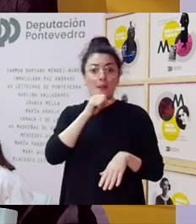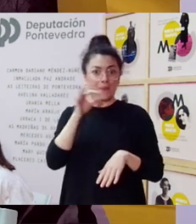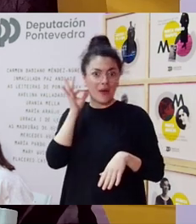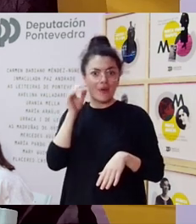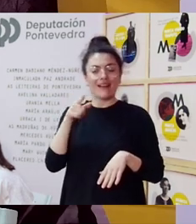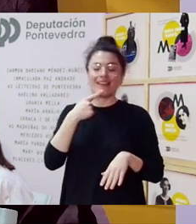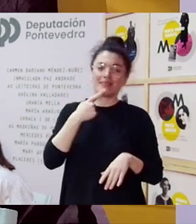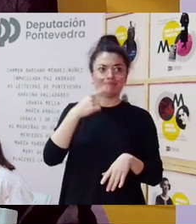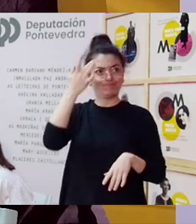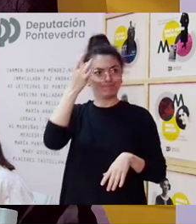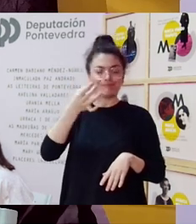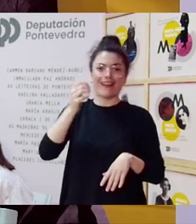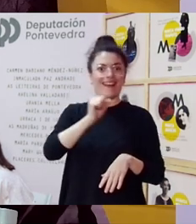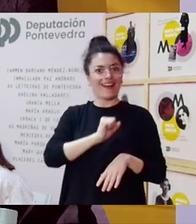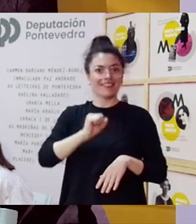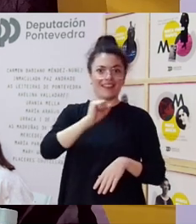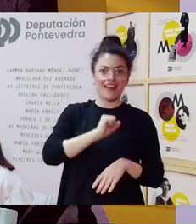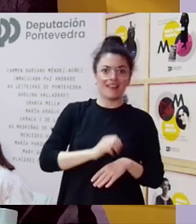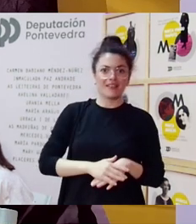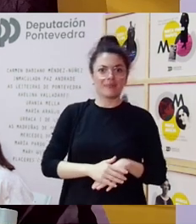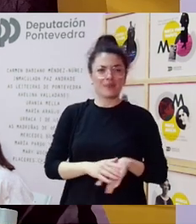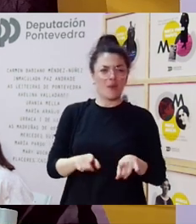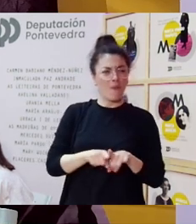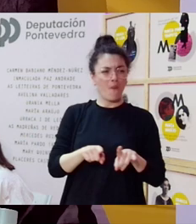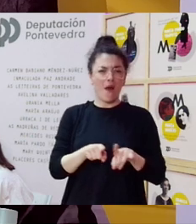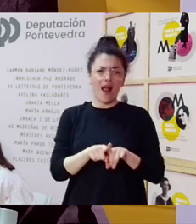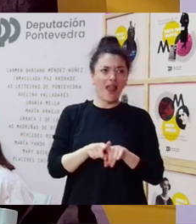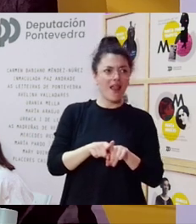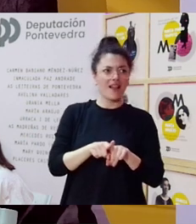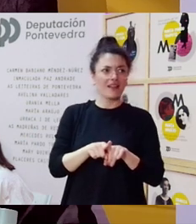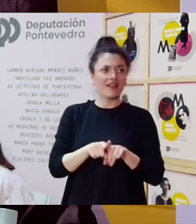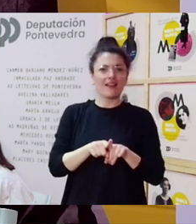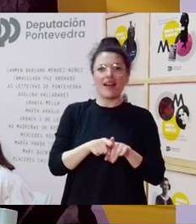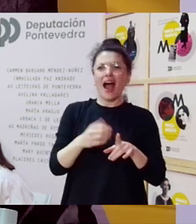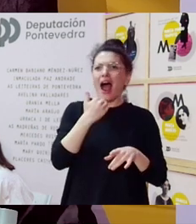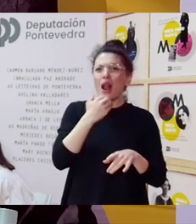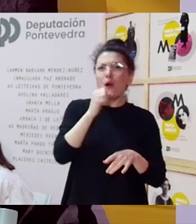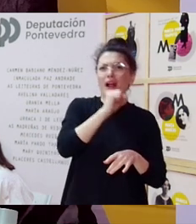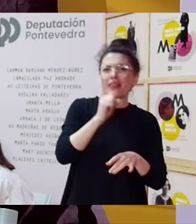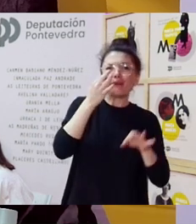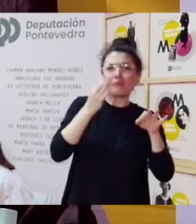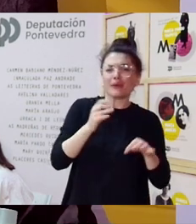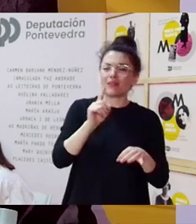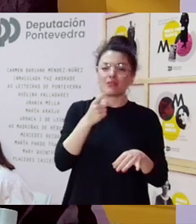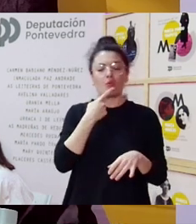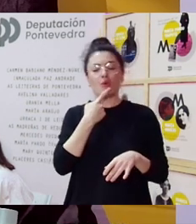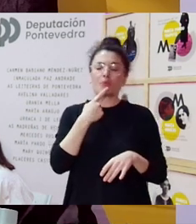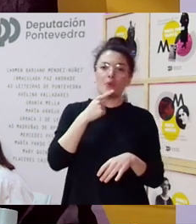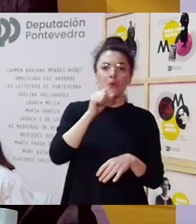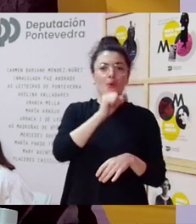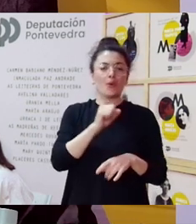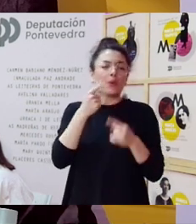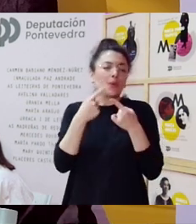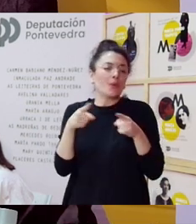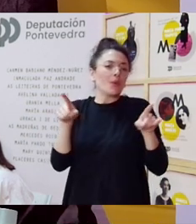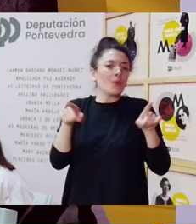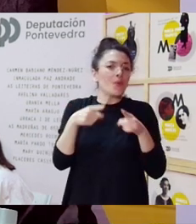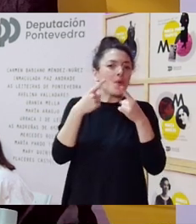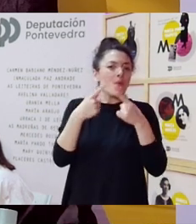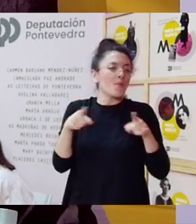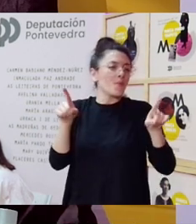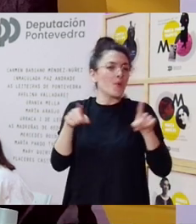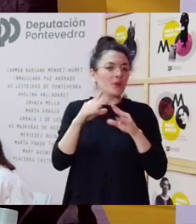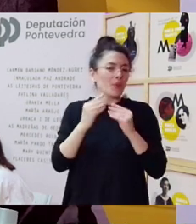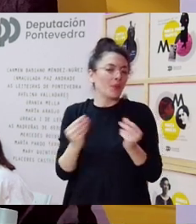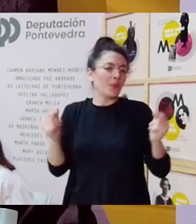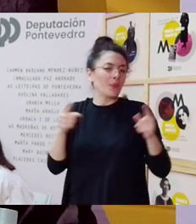poñerse a cantar. E non con letra, dice que se poñía a cantar como murmurando ou susurrando unha